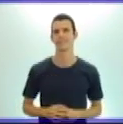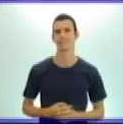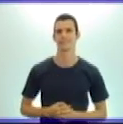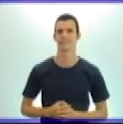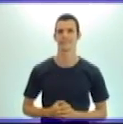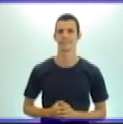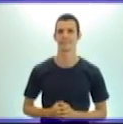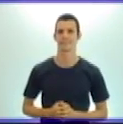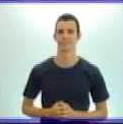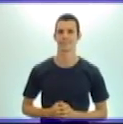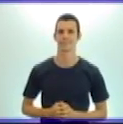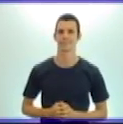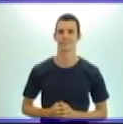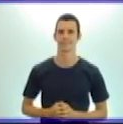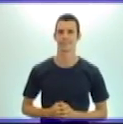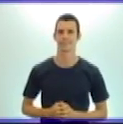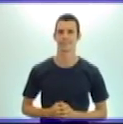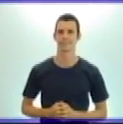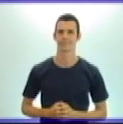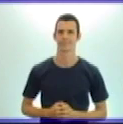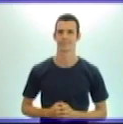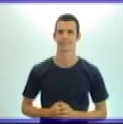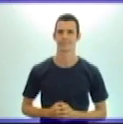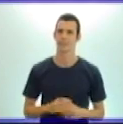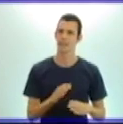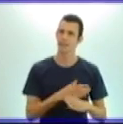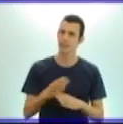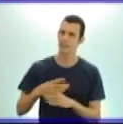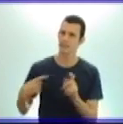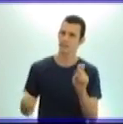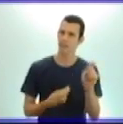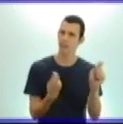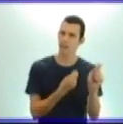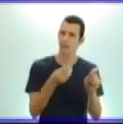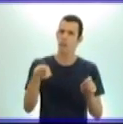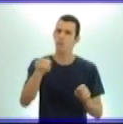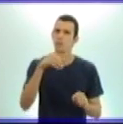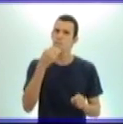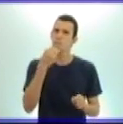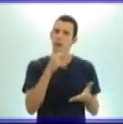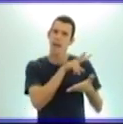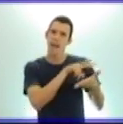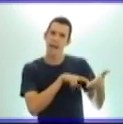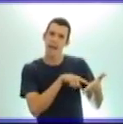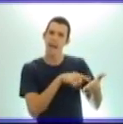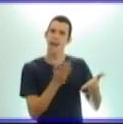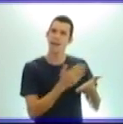otros. Batalla de Guisa y Batalla de Yaguajay.